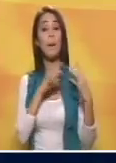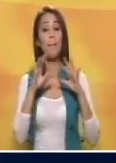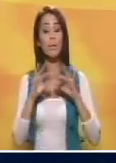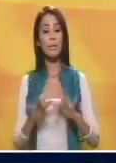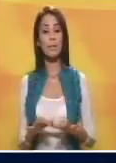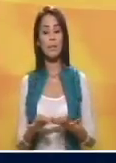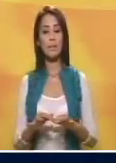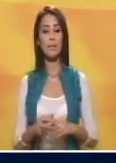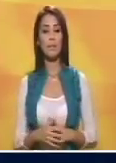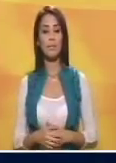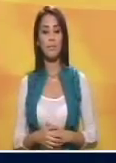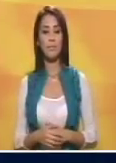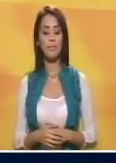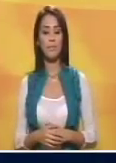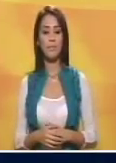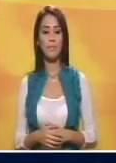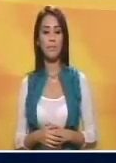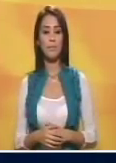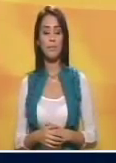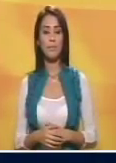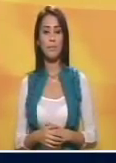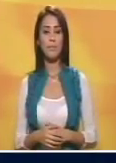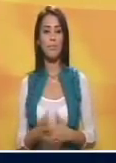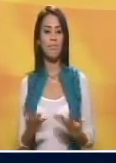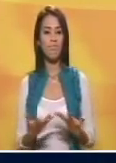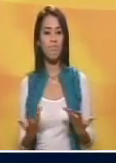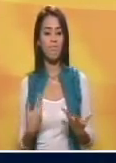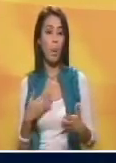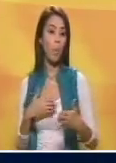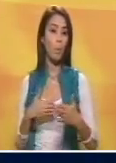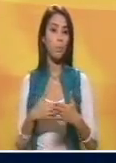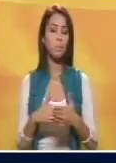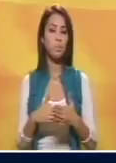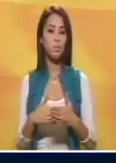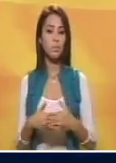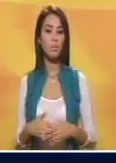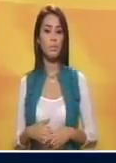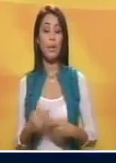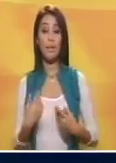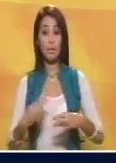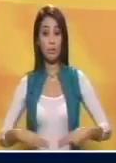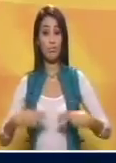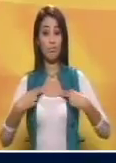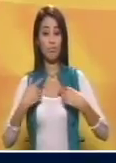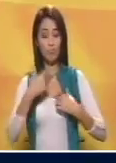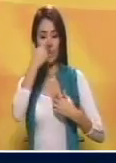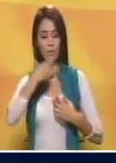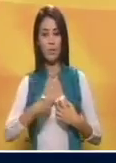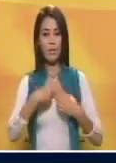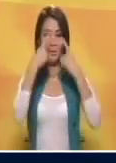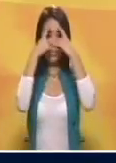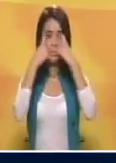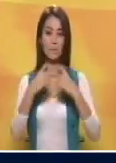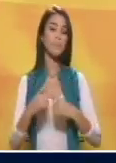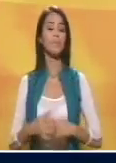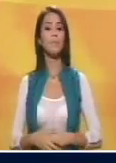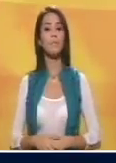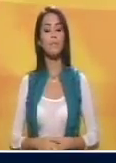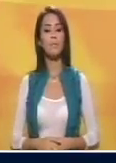secretario McDonald, que ha hecho extralimitación de su depravación humana, de su